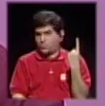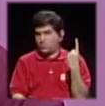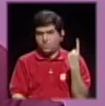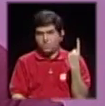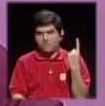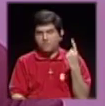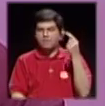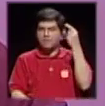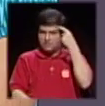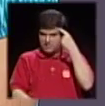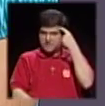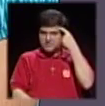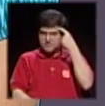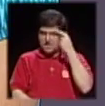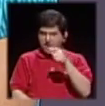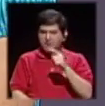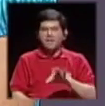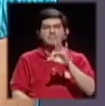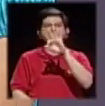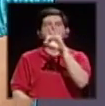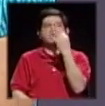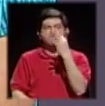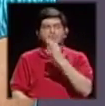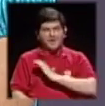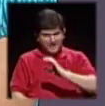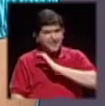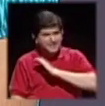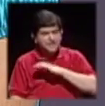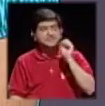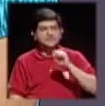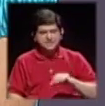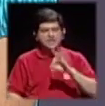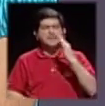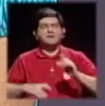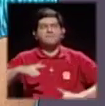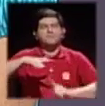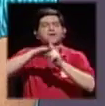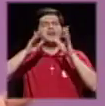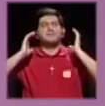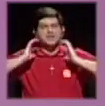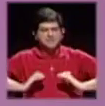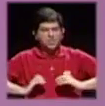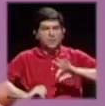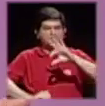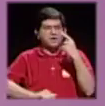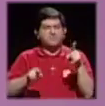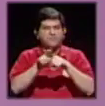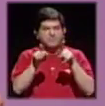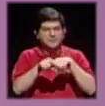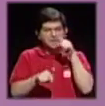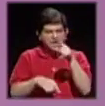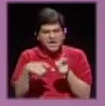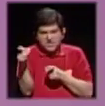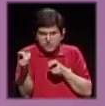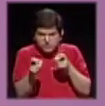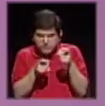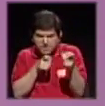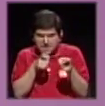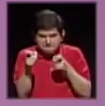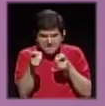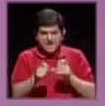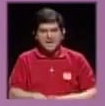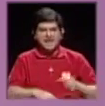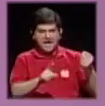sino precisamente de las formas como están apareciendo los cuerpos y las formas como están siendo manejadas